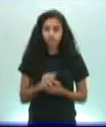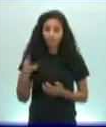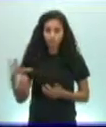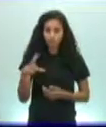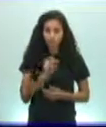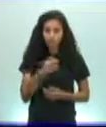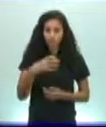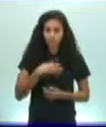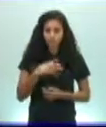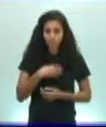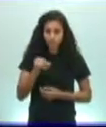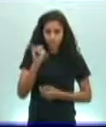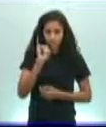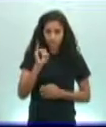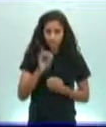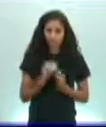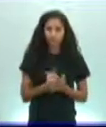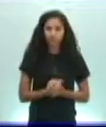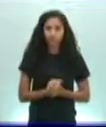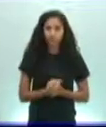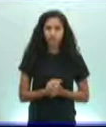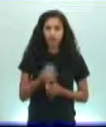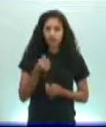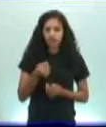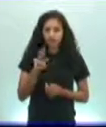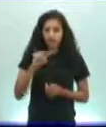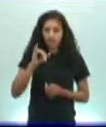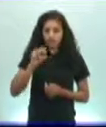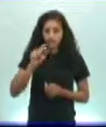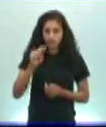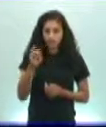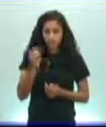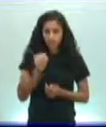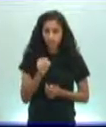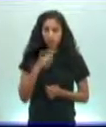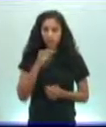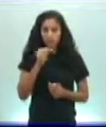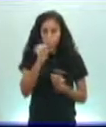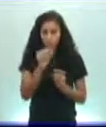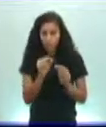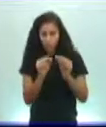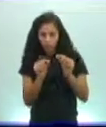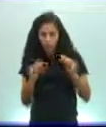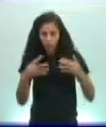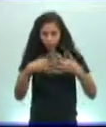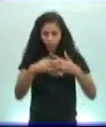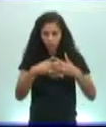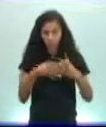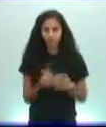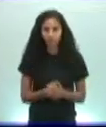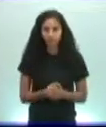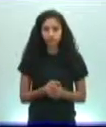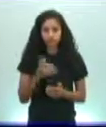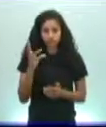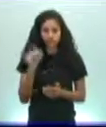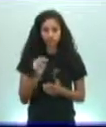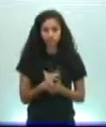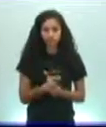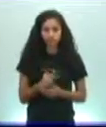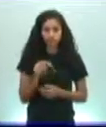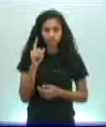total tenemos 6 caras. Aristas. Las aristas son las líneas que unen las caras del cubo. Vamos a